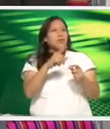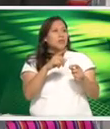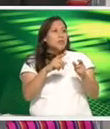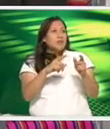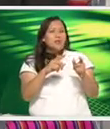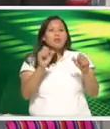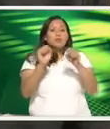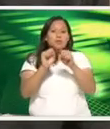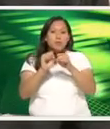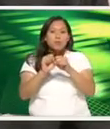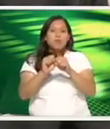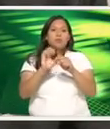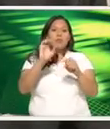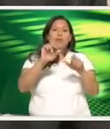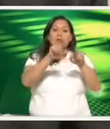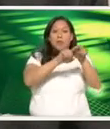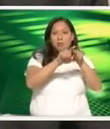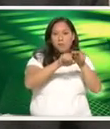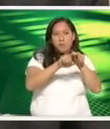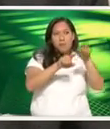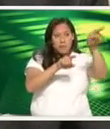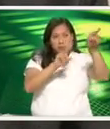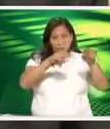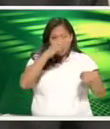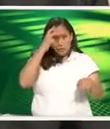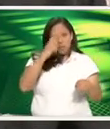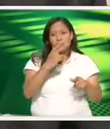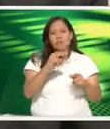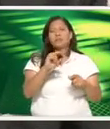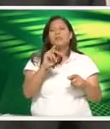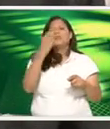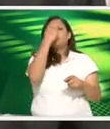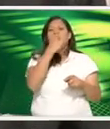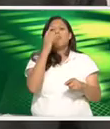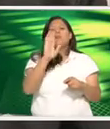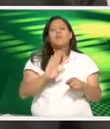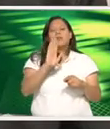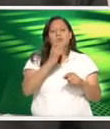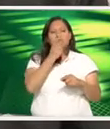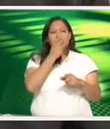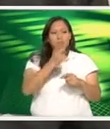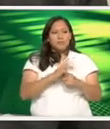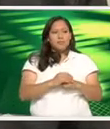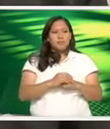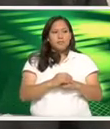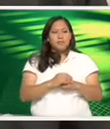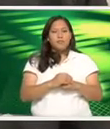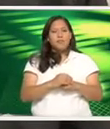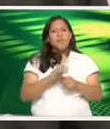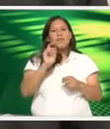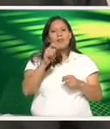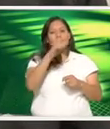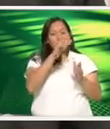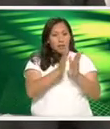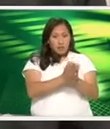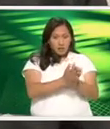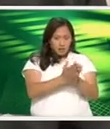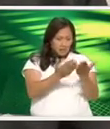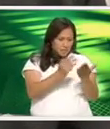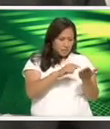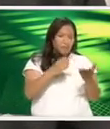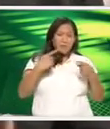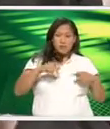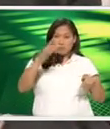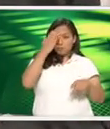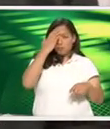o era un sobrino o era incluso el hermano, pero era muy parecido. O sea, realmente vemos las descripciones que vienen en los libros de gente que lo